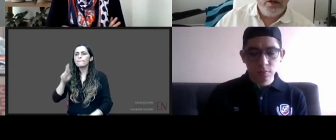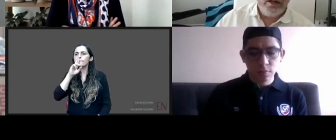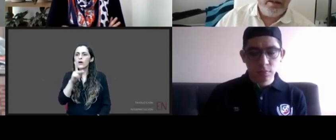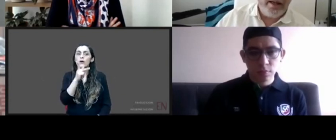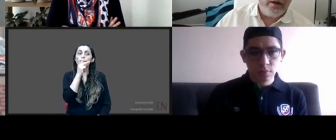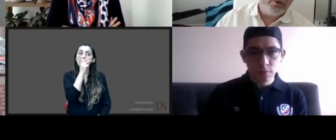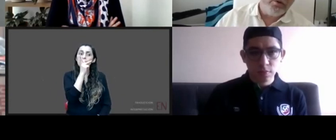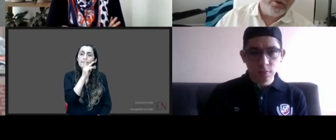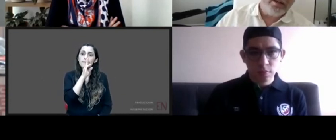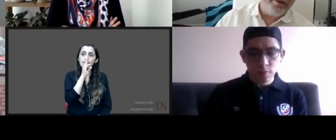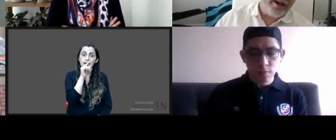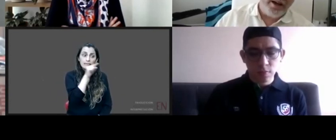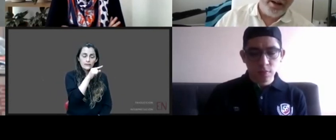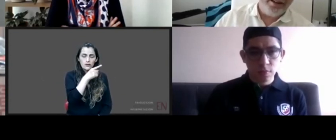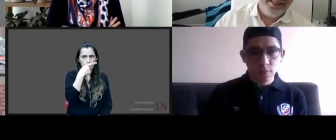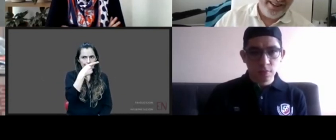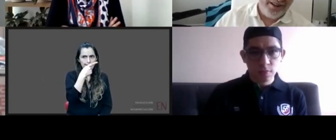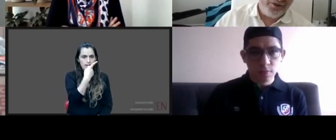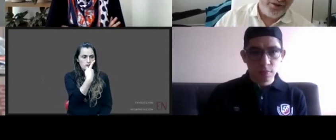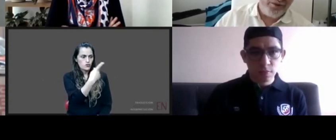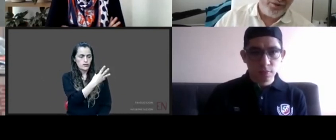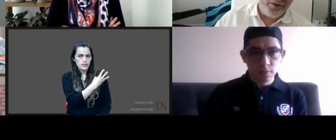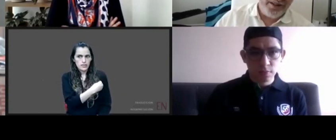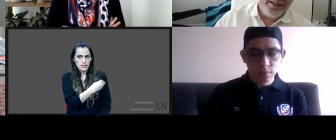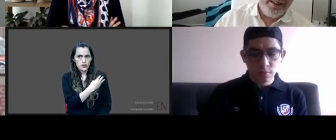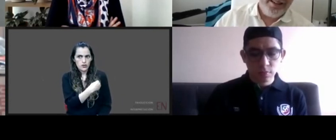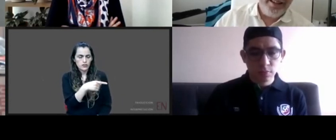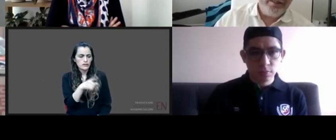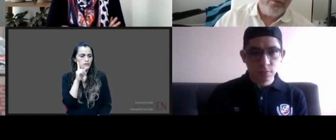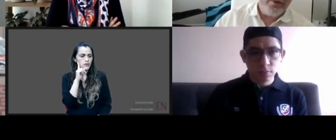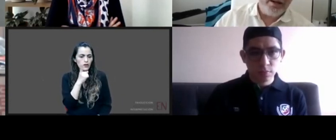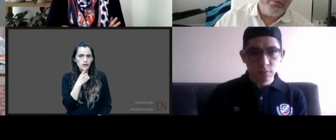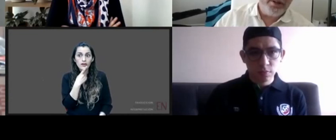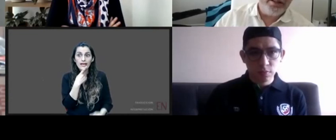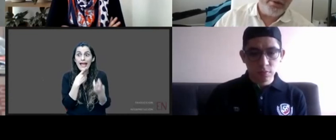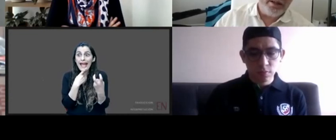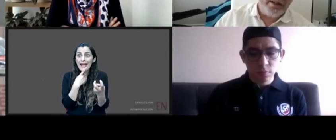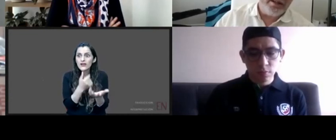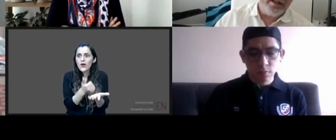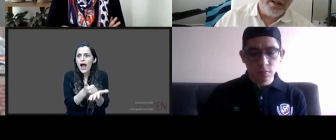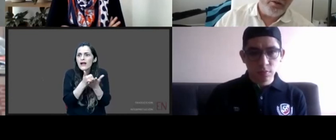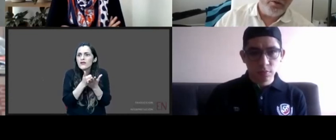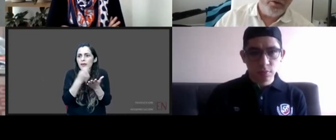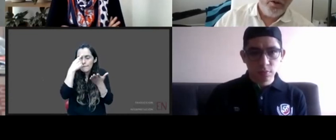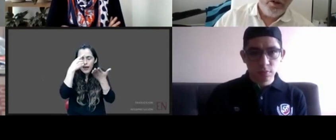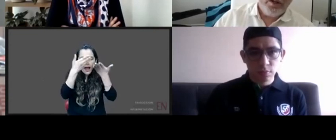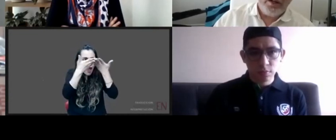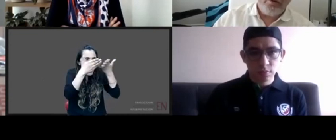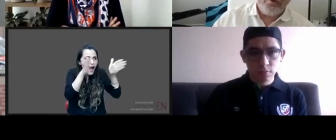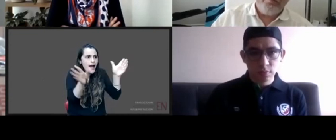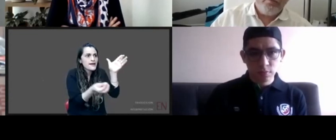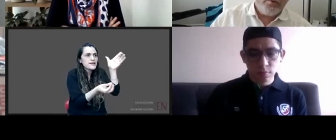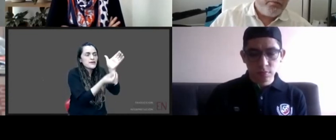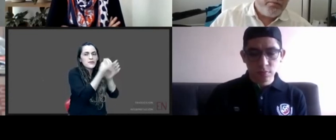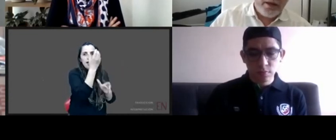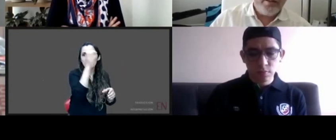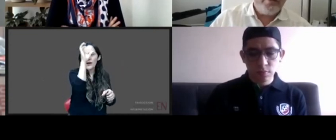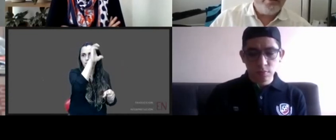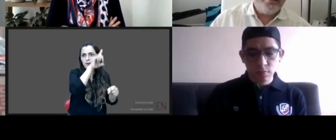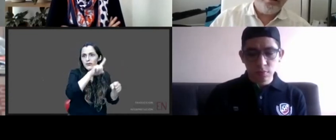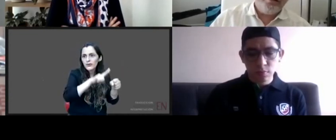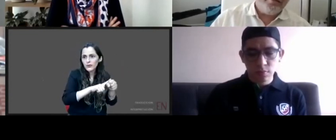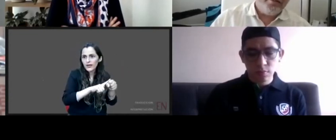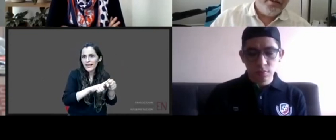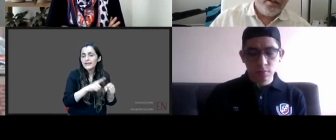hijos les dan la oportunidad de viajar a otra cultura y asuman que pueden aprender de ellos. Que los